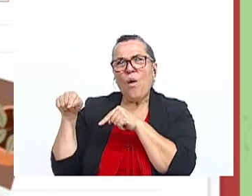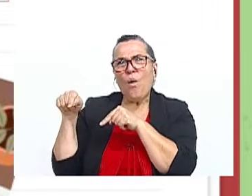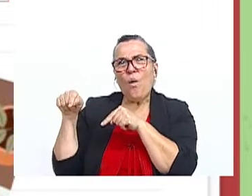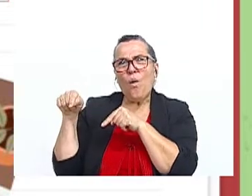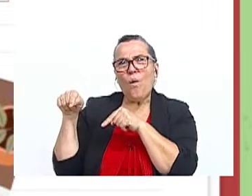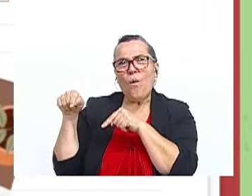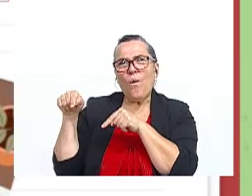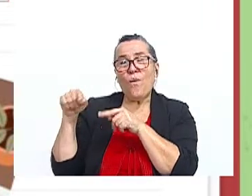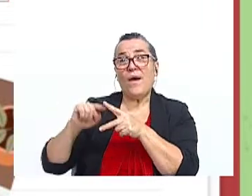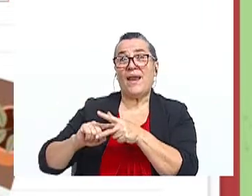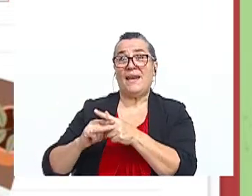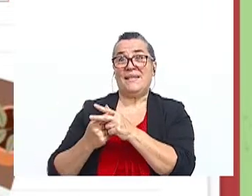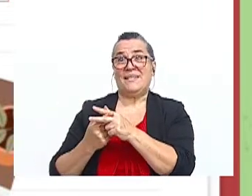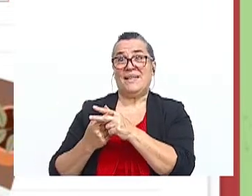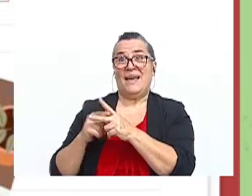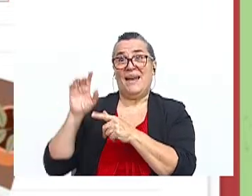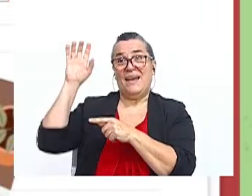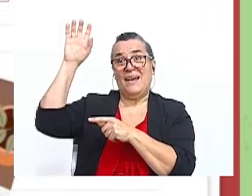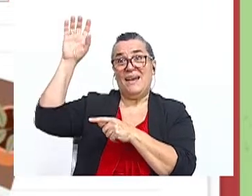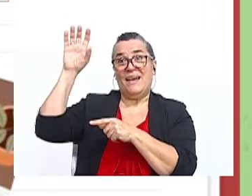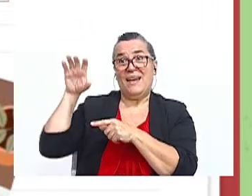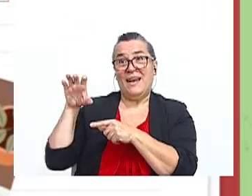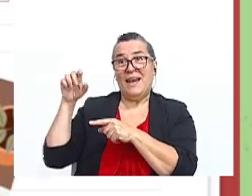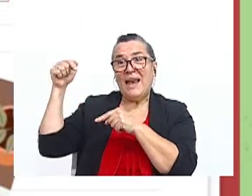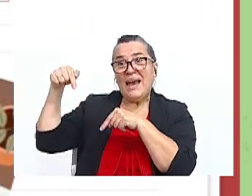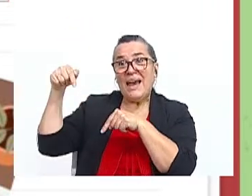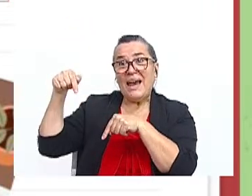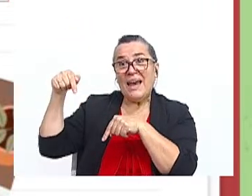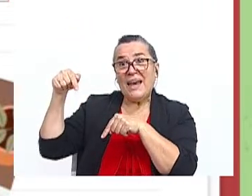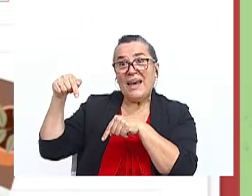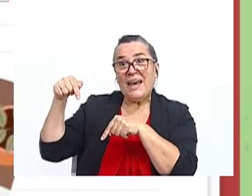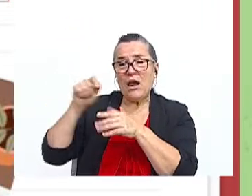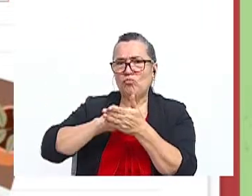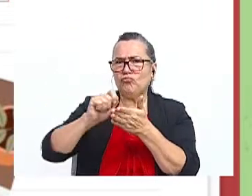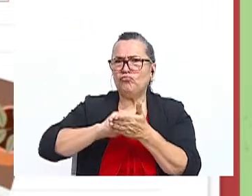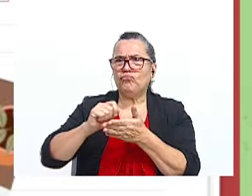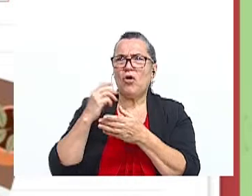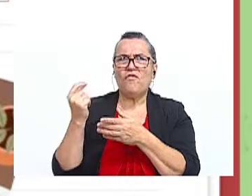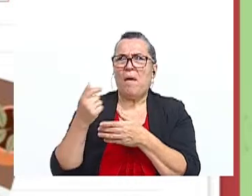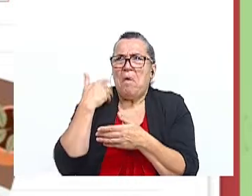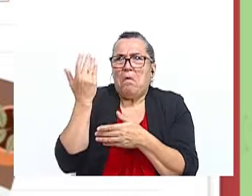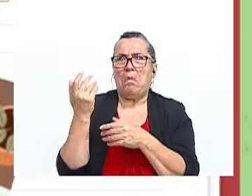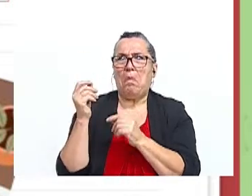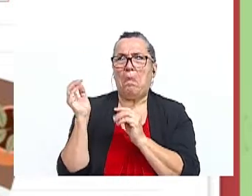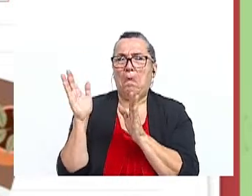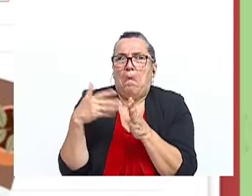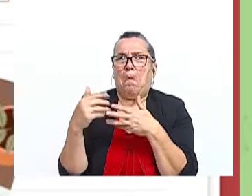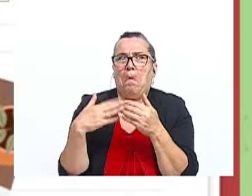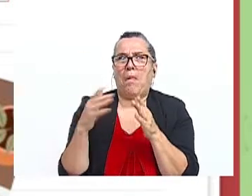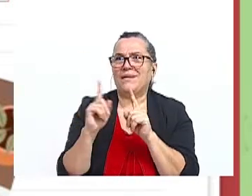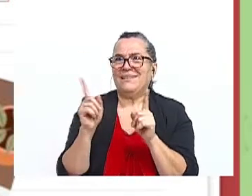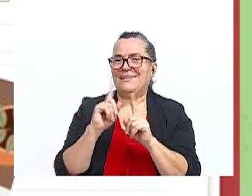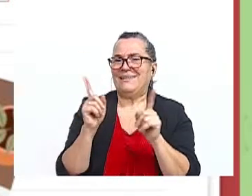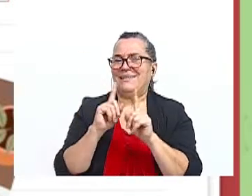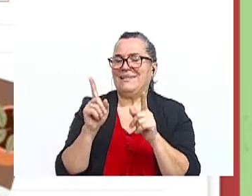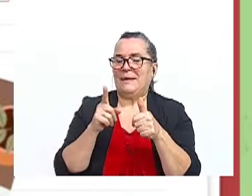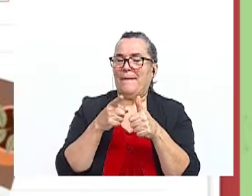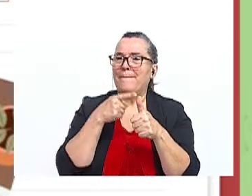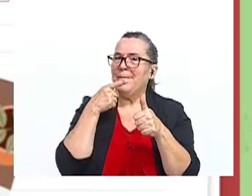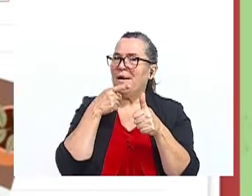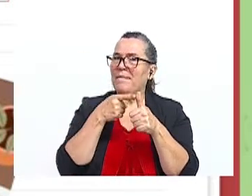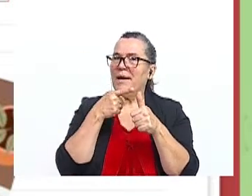a escribir, pero eso no puede darse de manera rápida o antojadiza. Primero hay